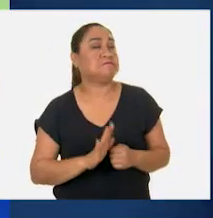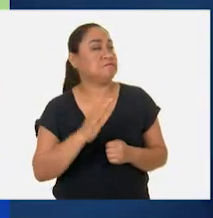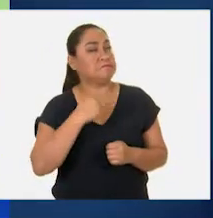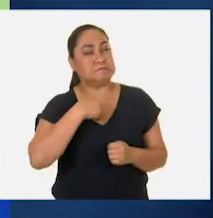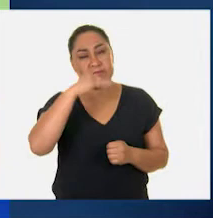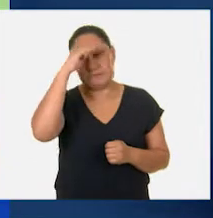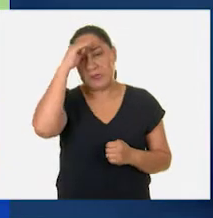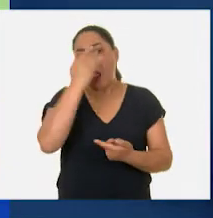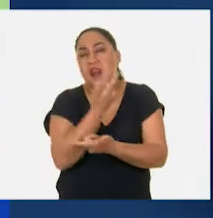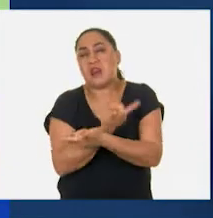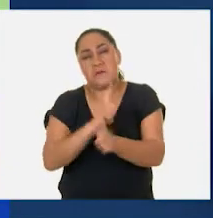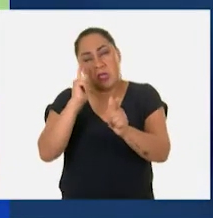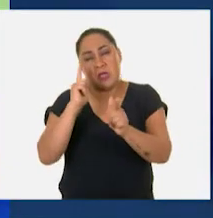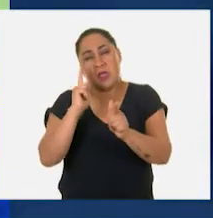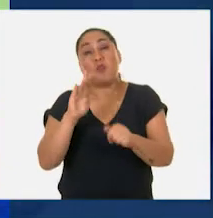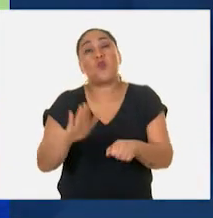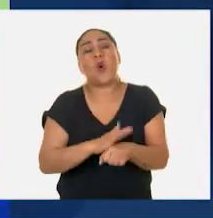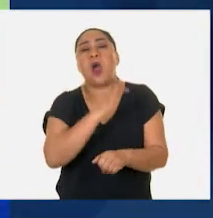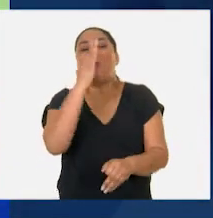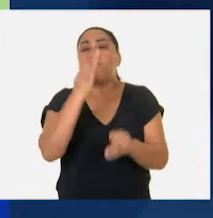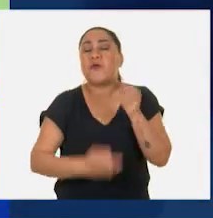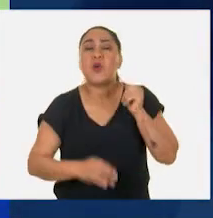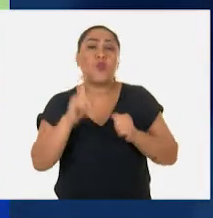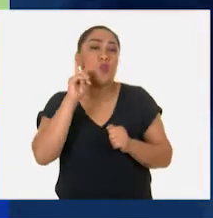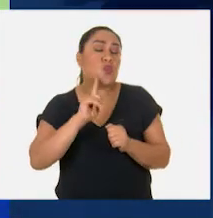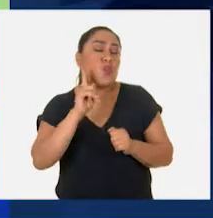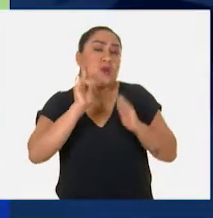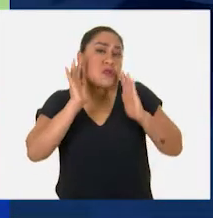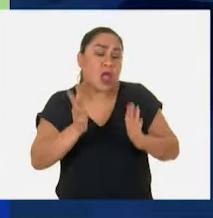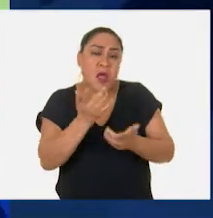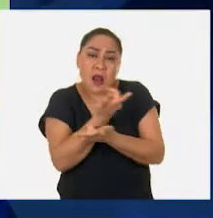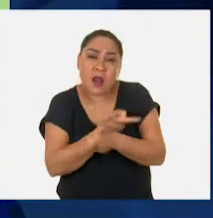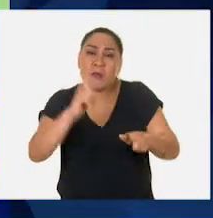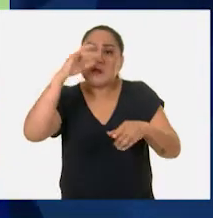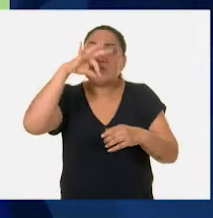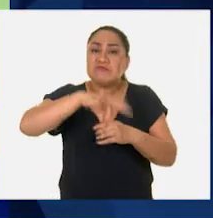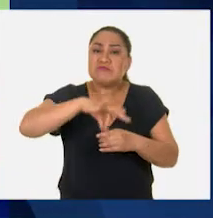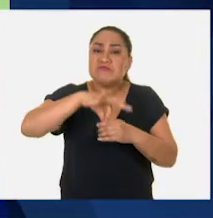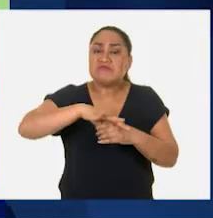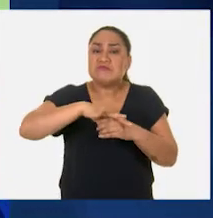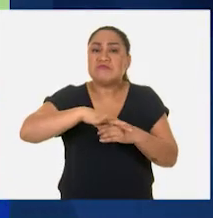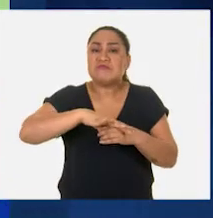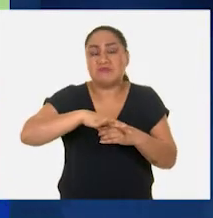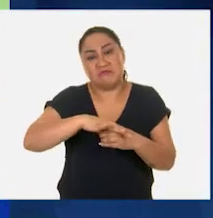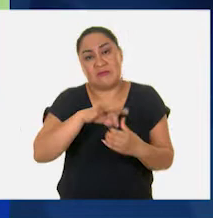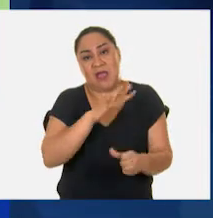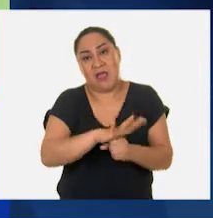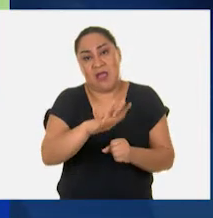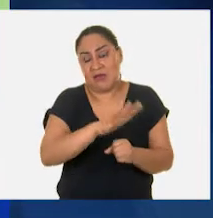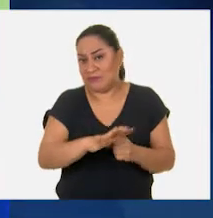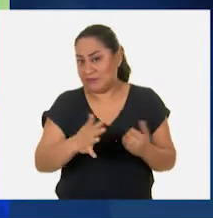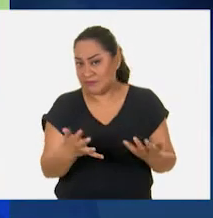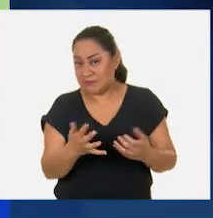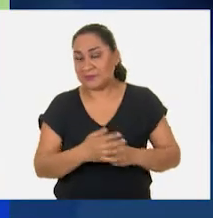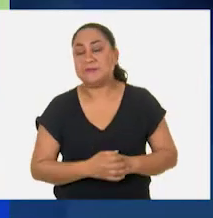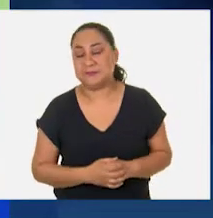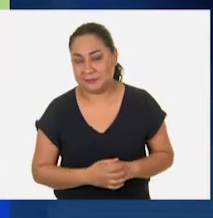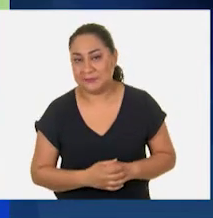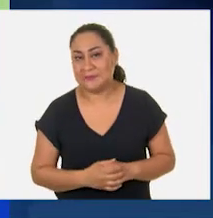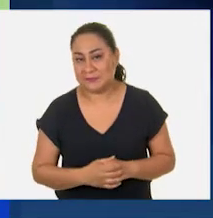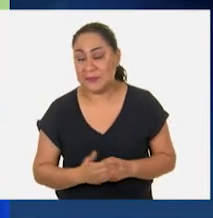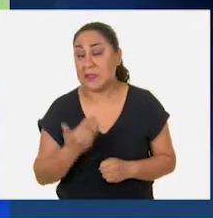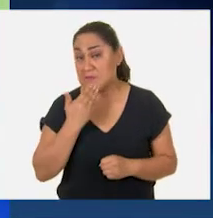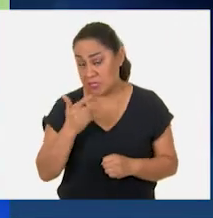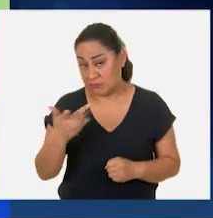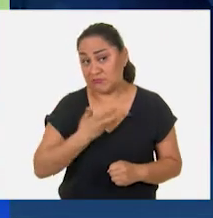Porque así las mujeres pudieron ejercer este derecho de elegir libremente a sus representantes por medio del voto. Muy bien,